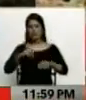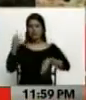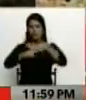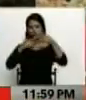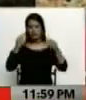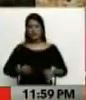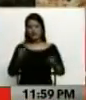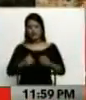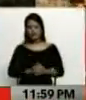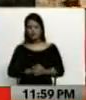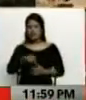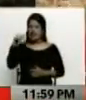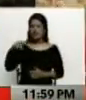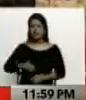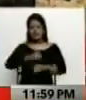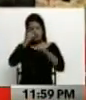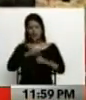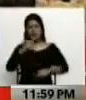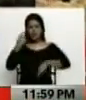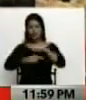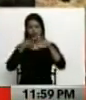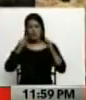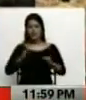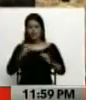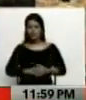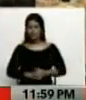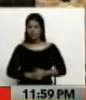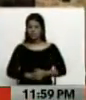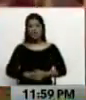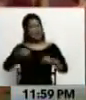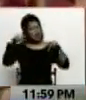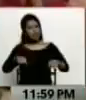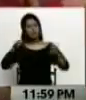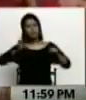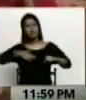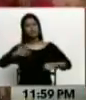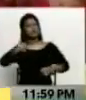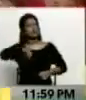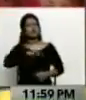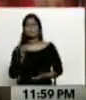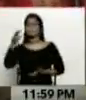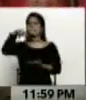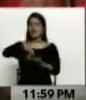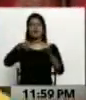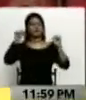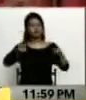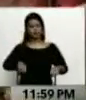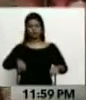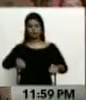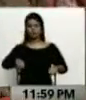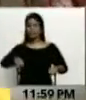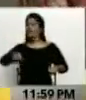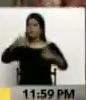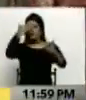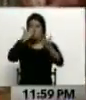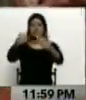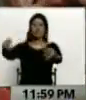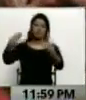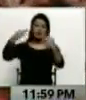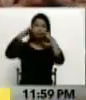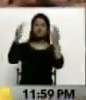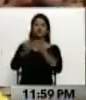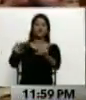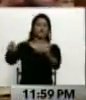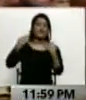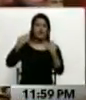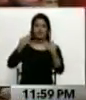lección de moral Revolucionaria de dignidad revolucionaria y podemos levantarnos sea